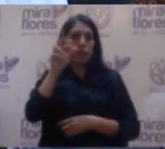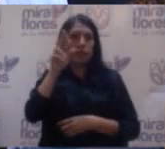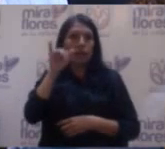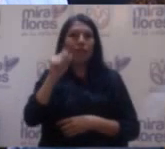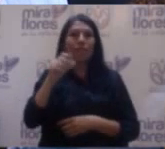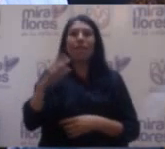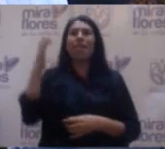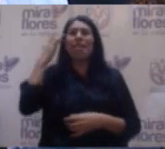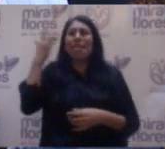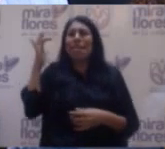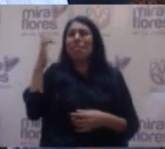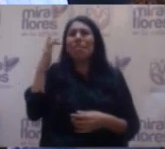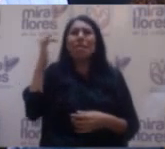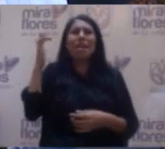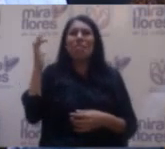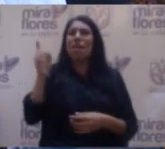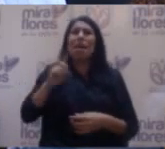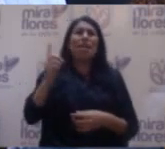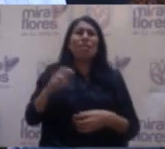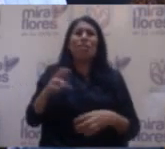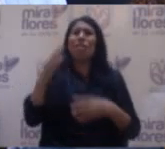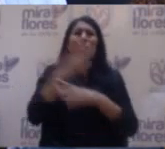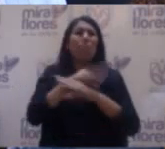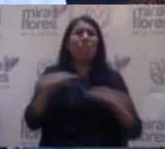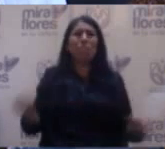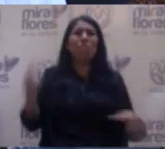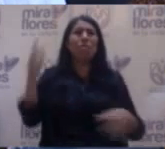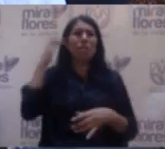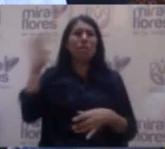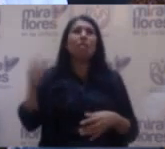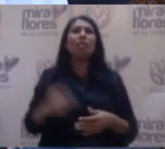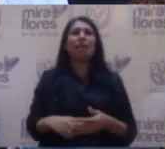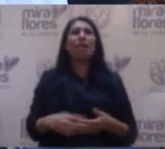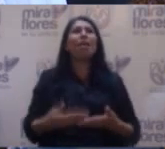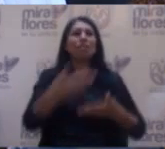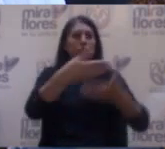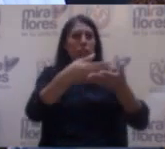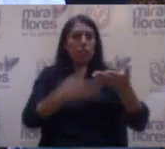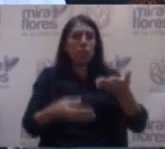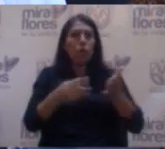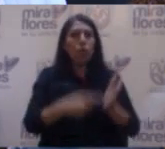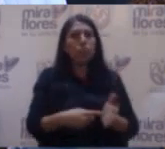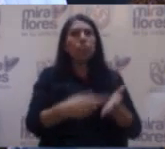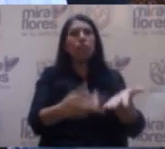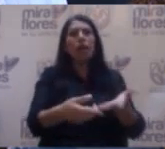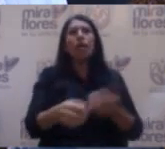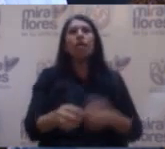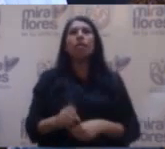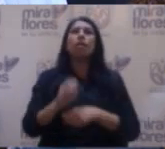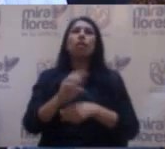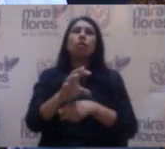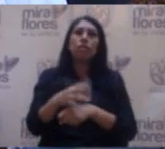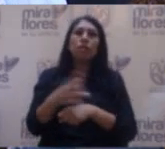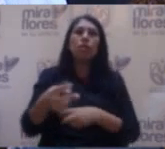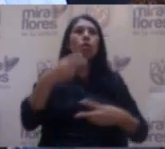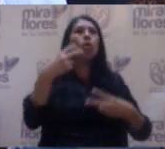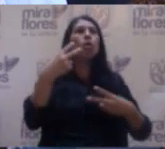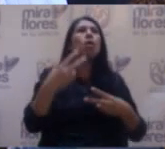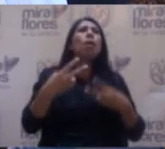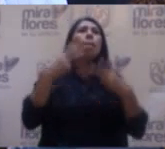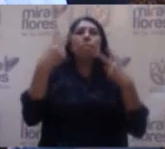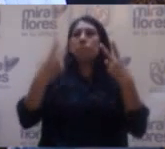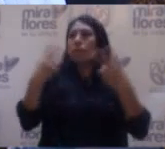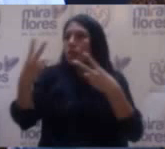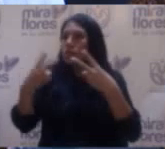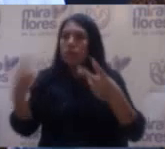alarma y tras alarma y no deja de parar. Se sugirió papeletas educativas, se sugirió visitas a los